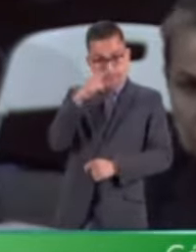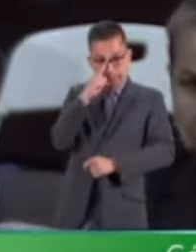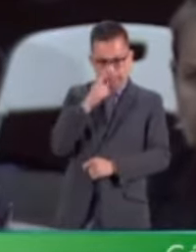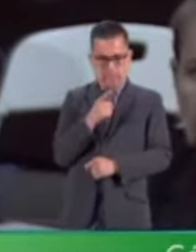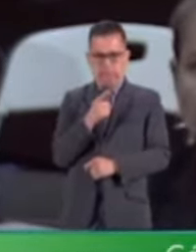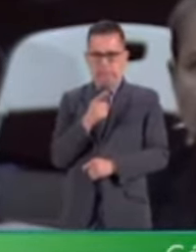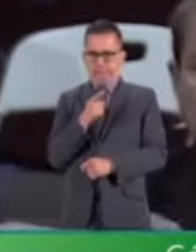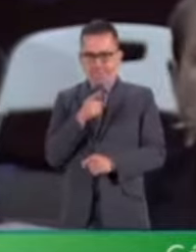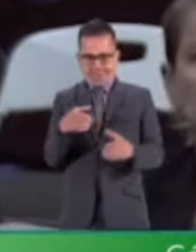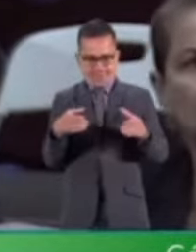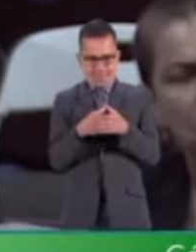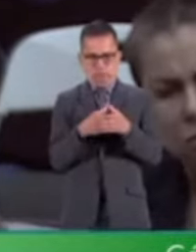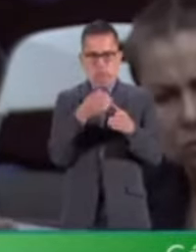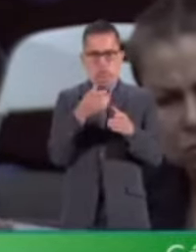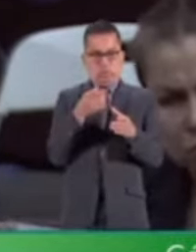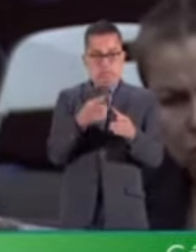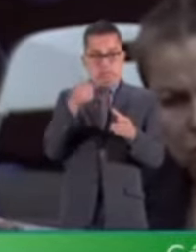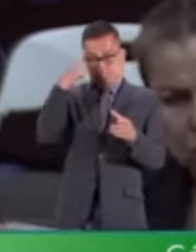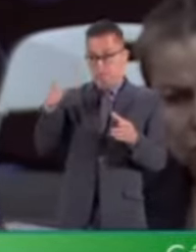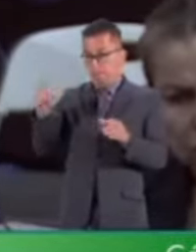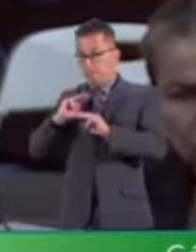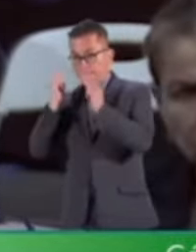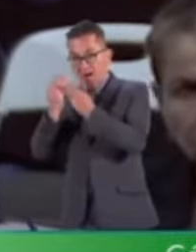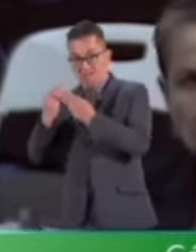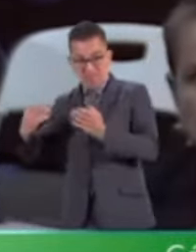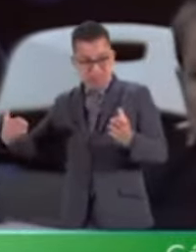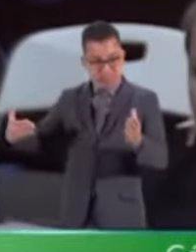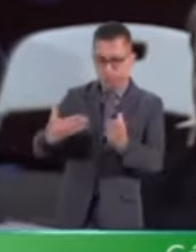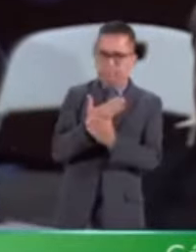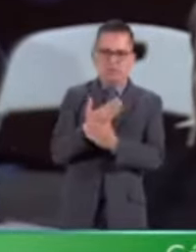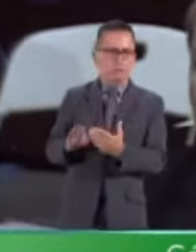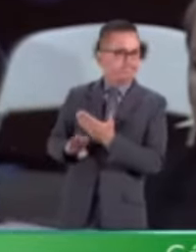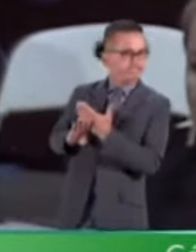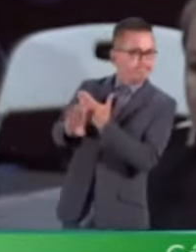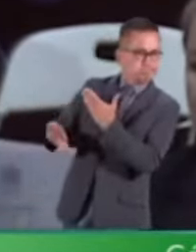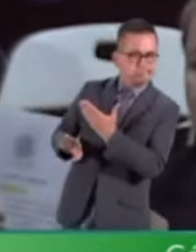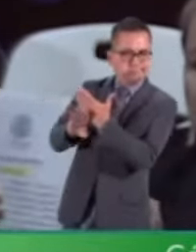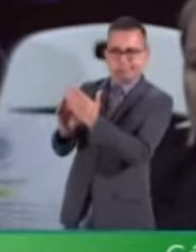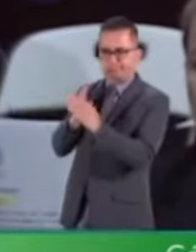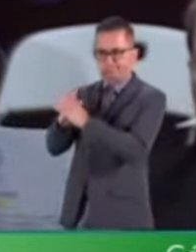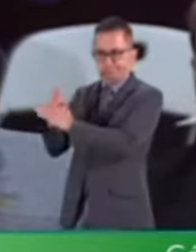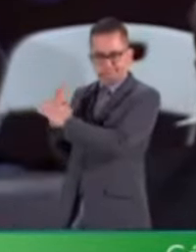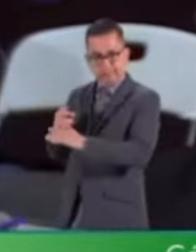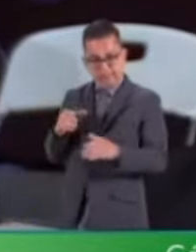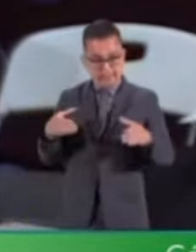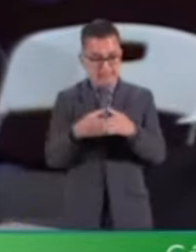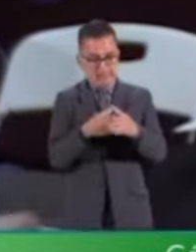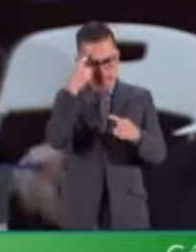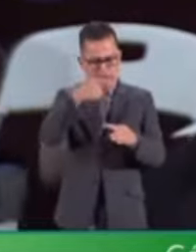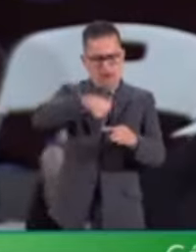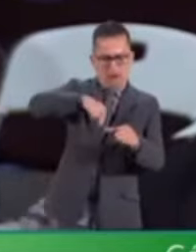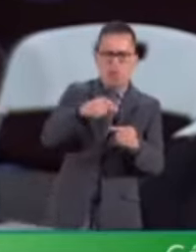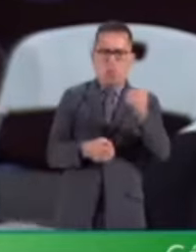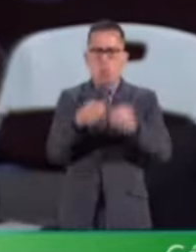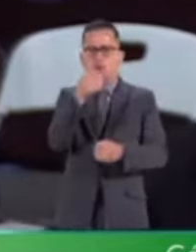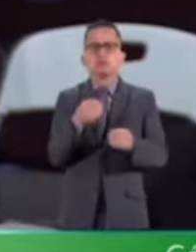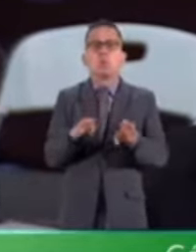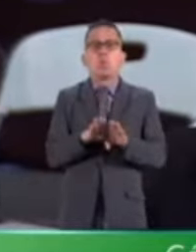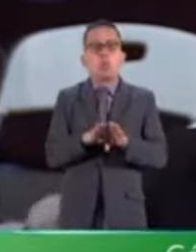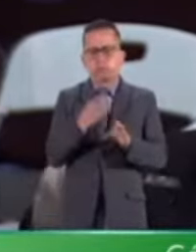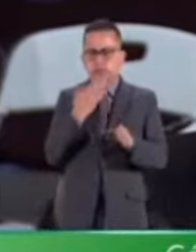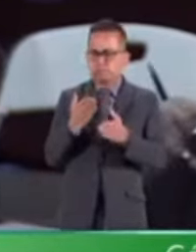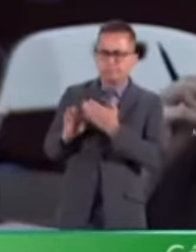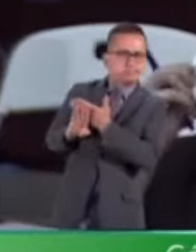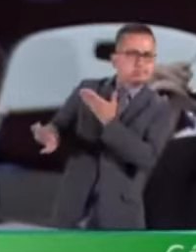la intromisión del crimen organizado con jueces, magistrados y ministros será